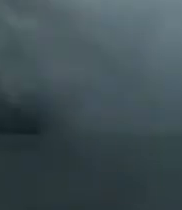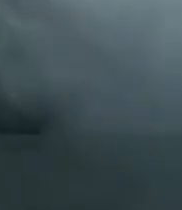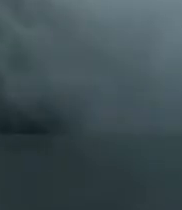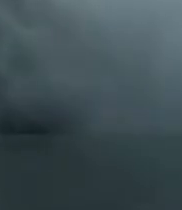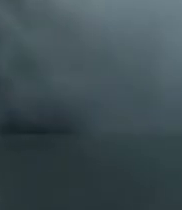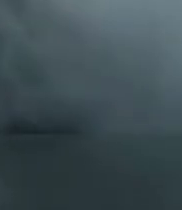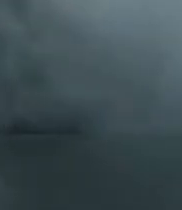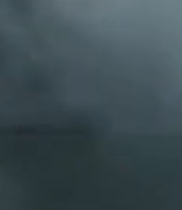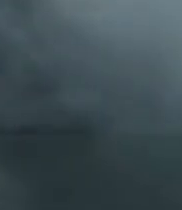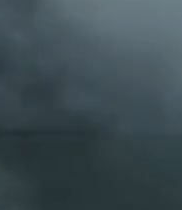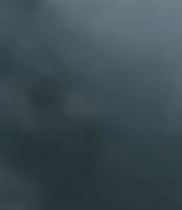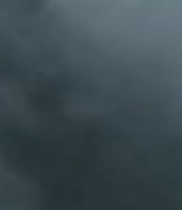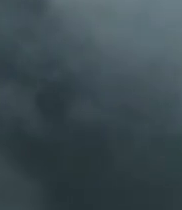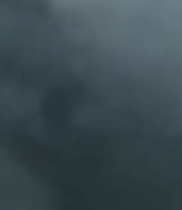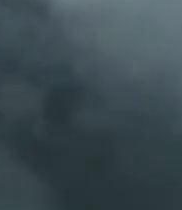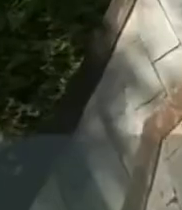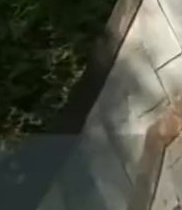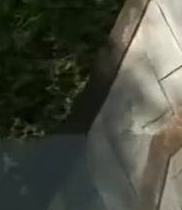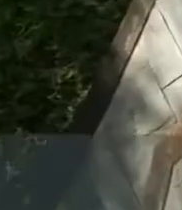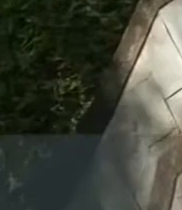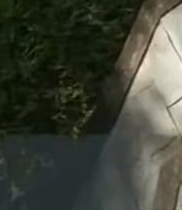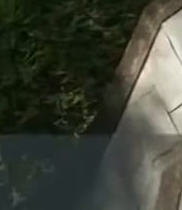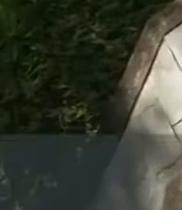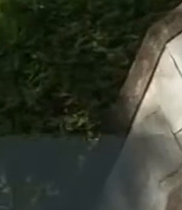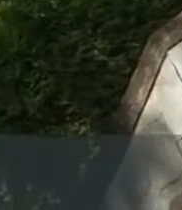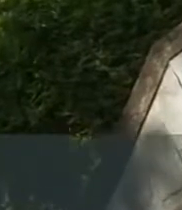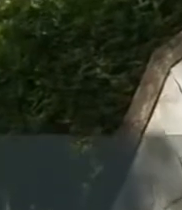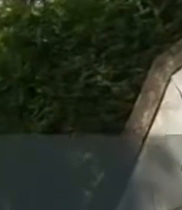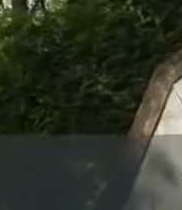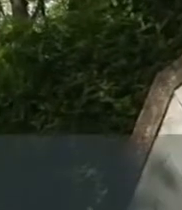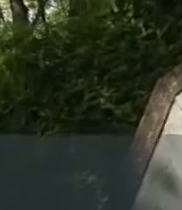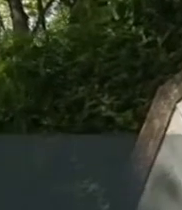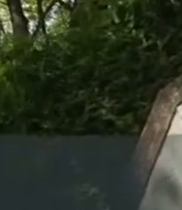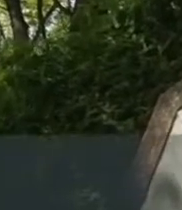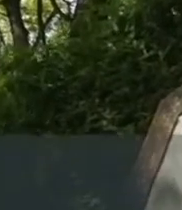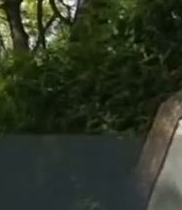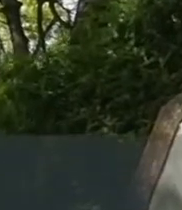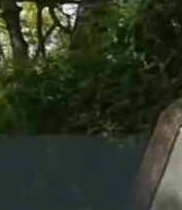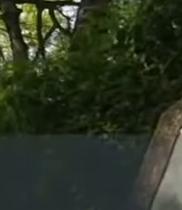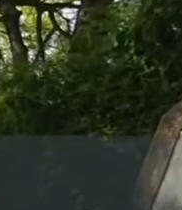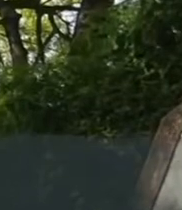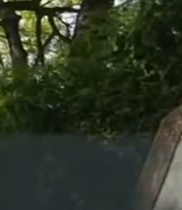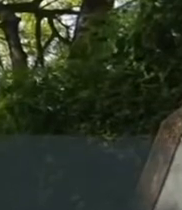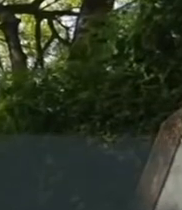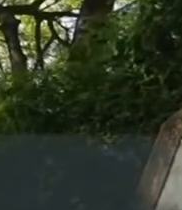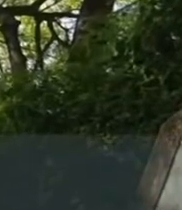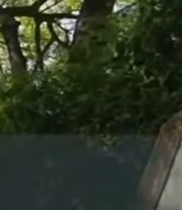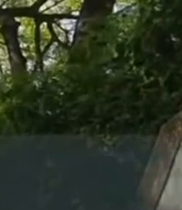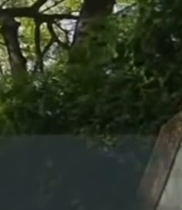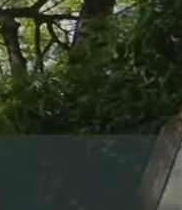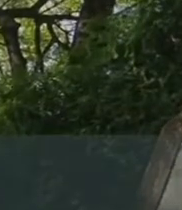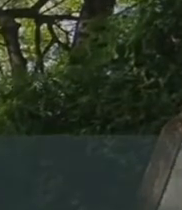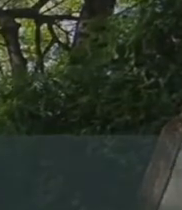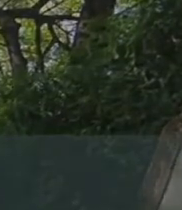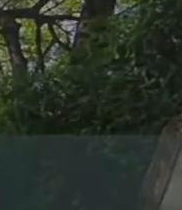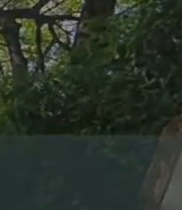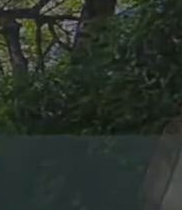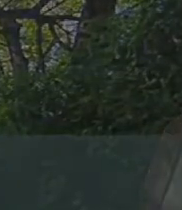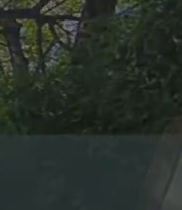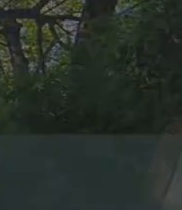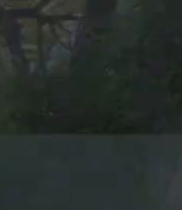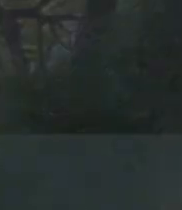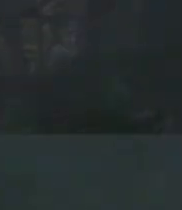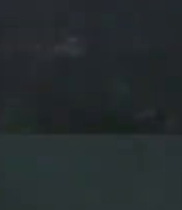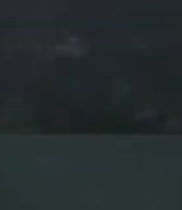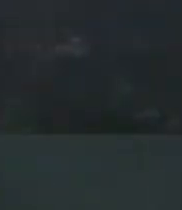lo que algunos lugares se vuelven más húmedos. Tenemos cambios en áreas que están secas porque esas zonas secas se desplazan hacia